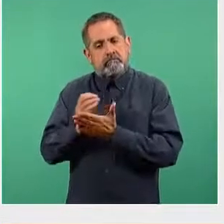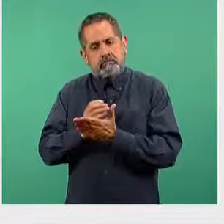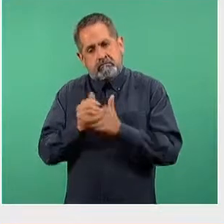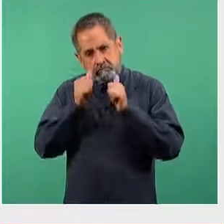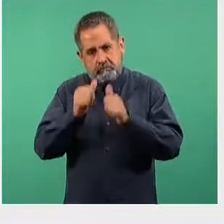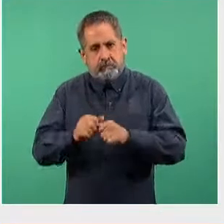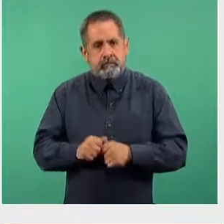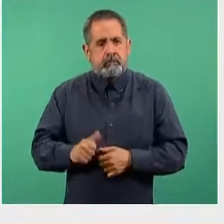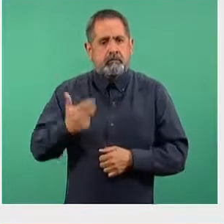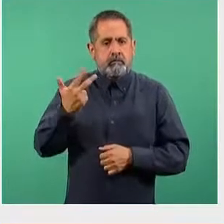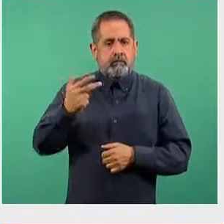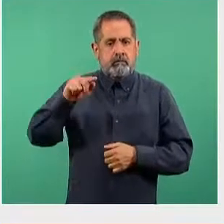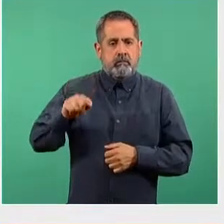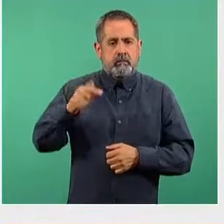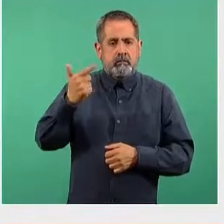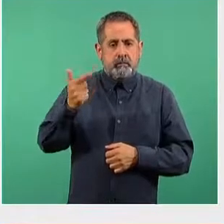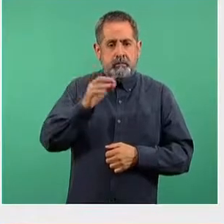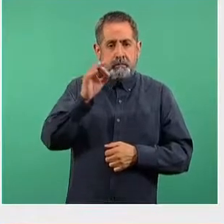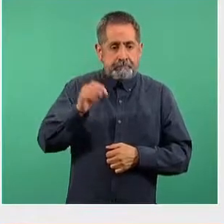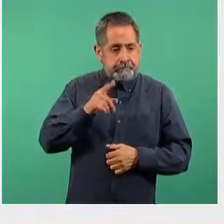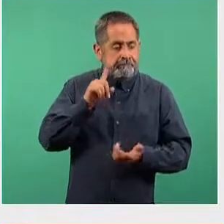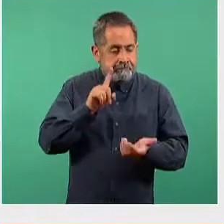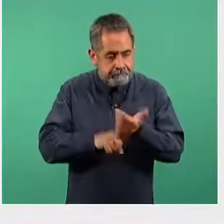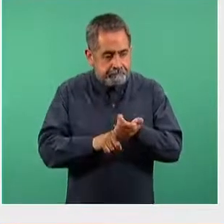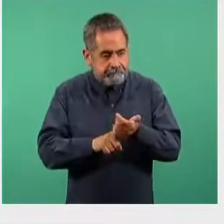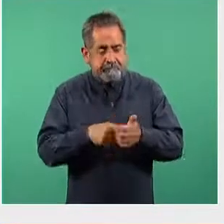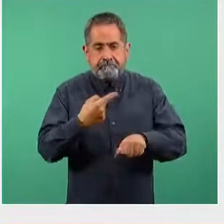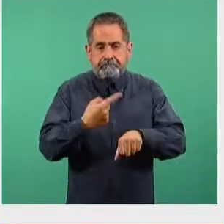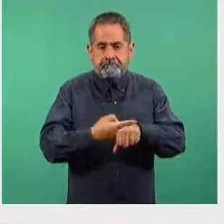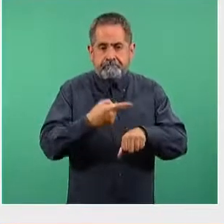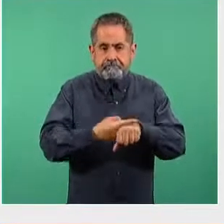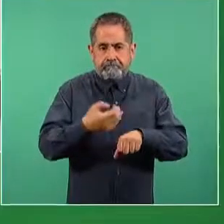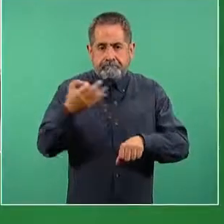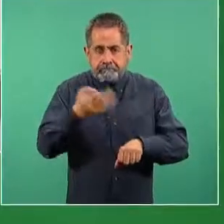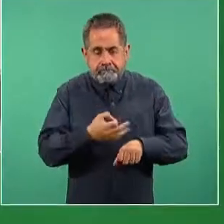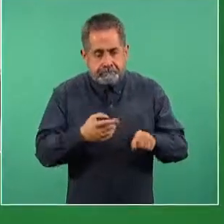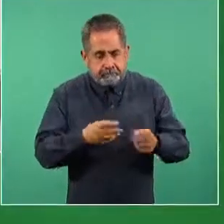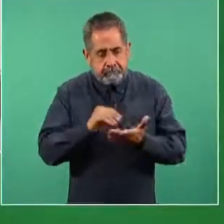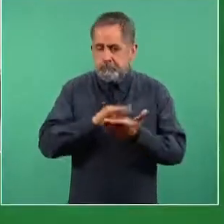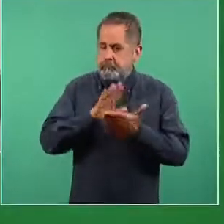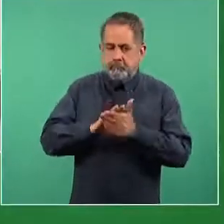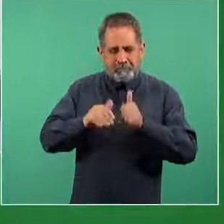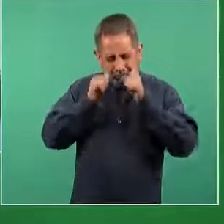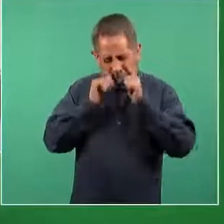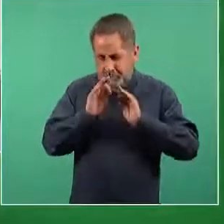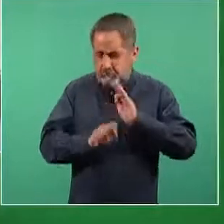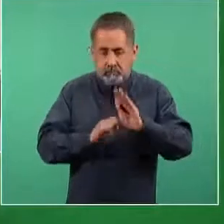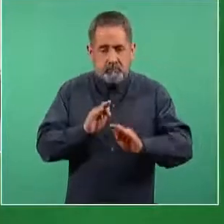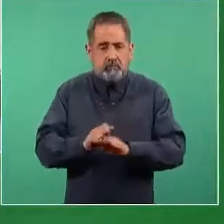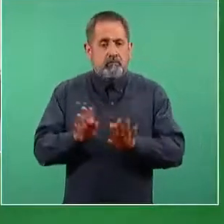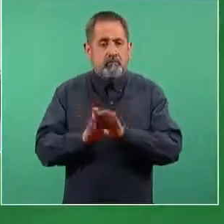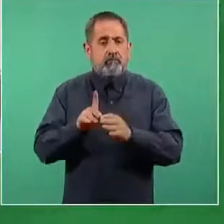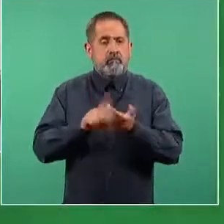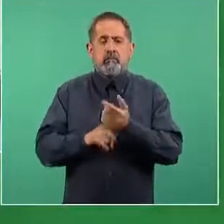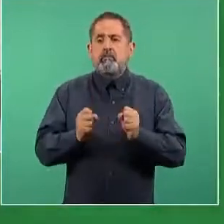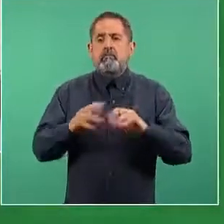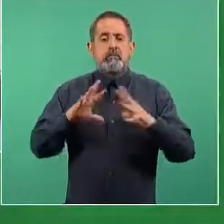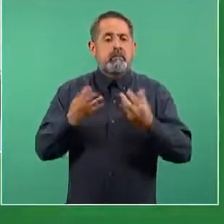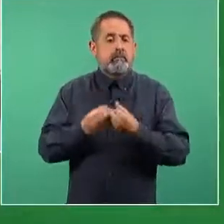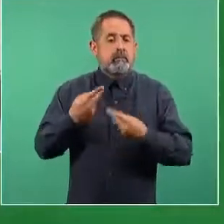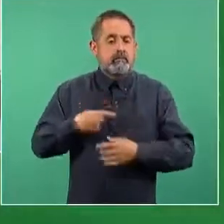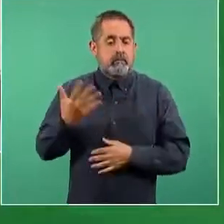El 8.7% de los casos estudiados y una positividad cercana al